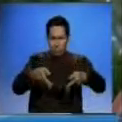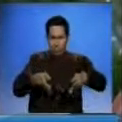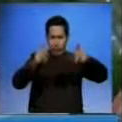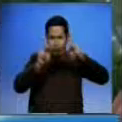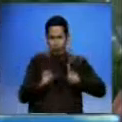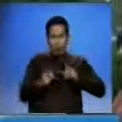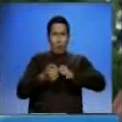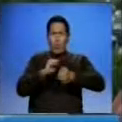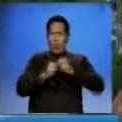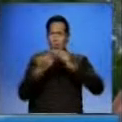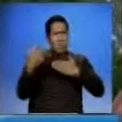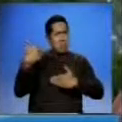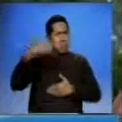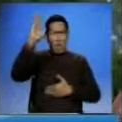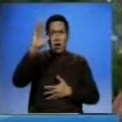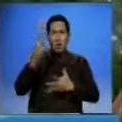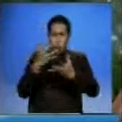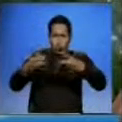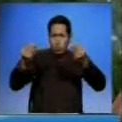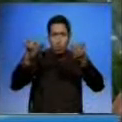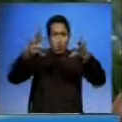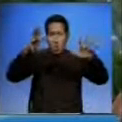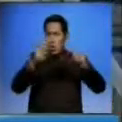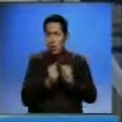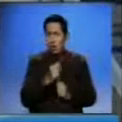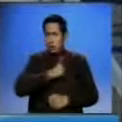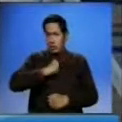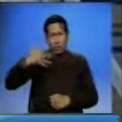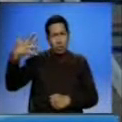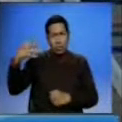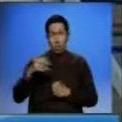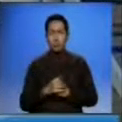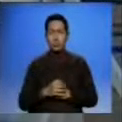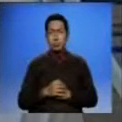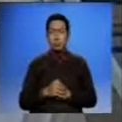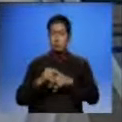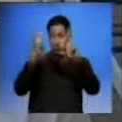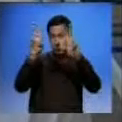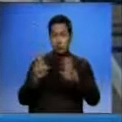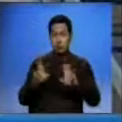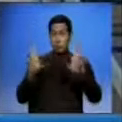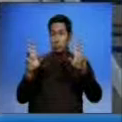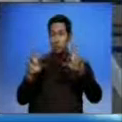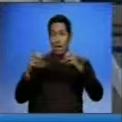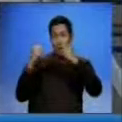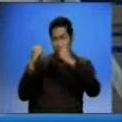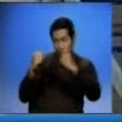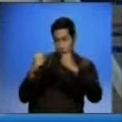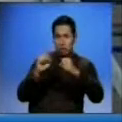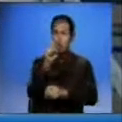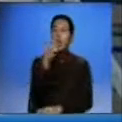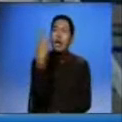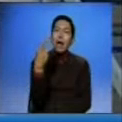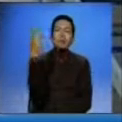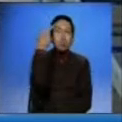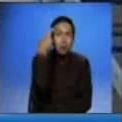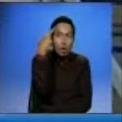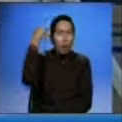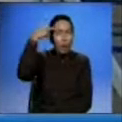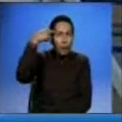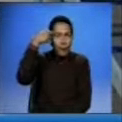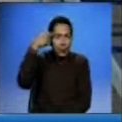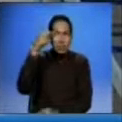esto que ellos llaman una solución vial para San Borondón, lo cual no es. Y no se trata de un tema de fuerza, sino un tema de razón. No se trata aquí de un